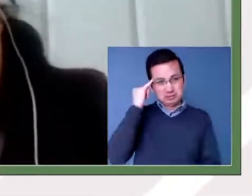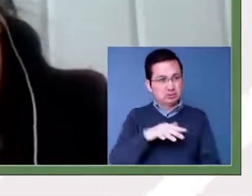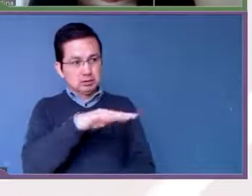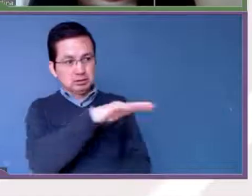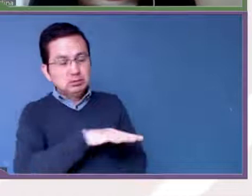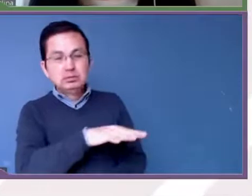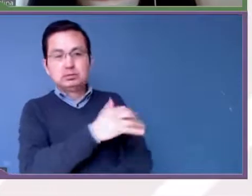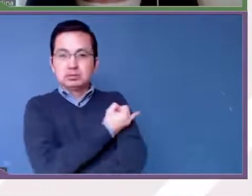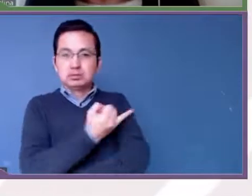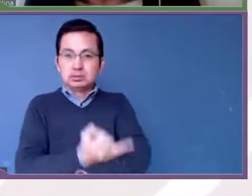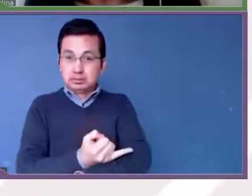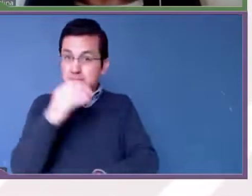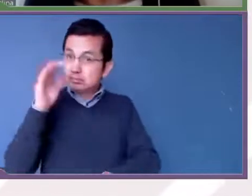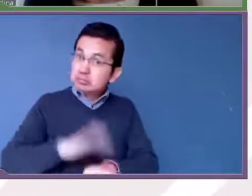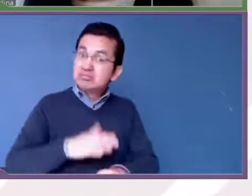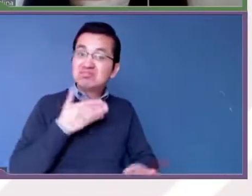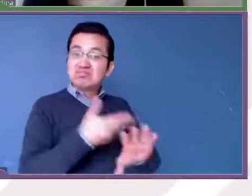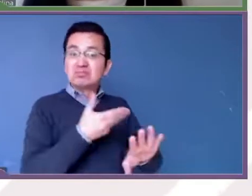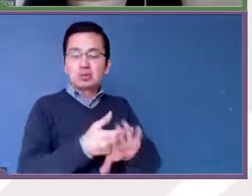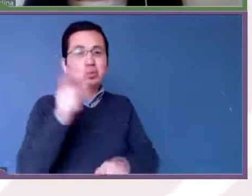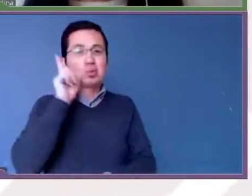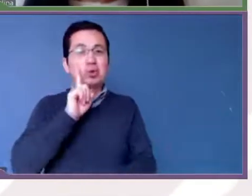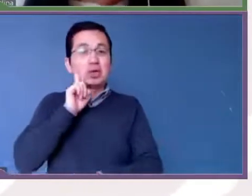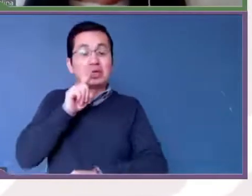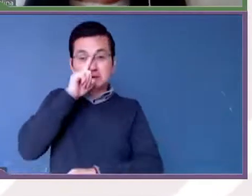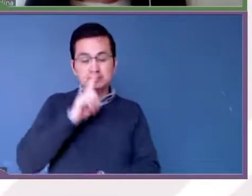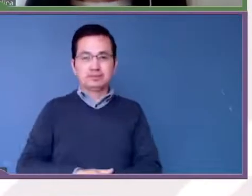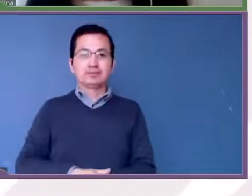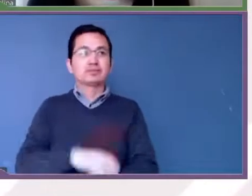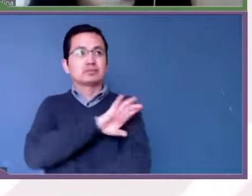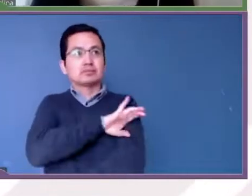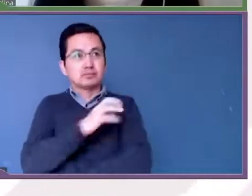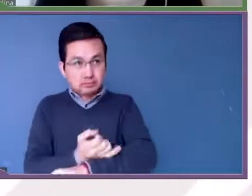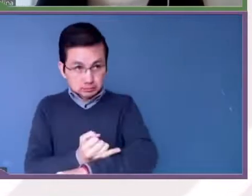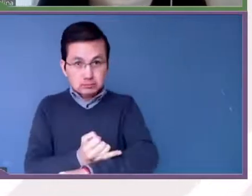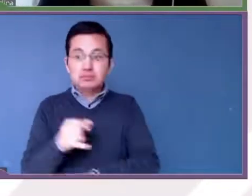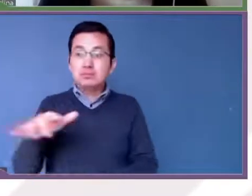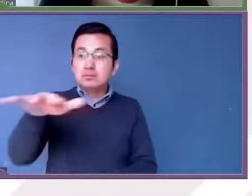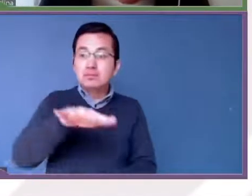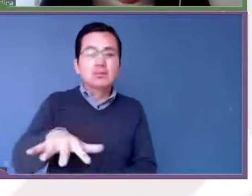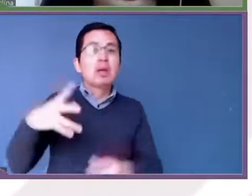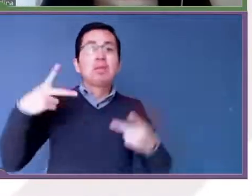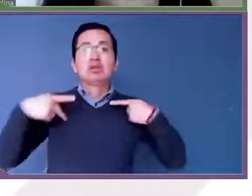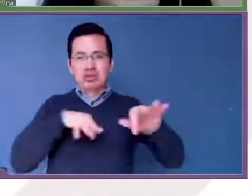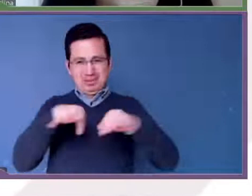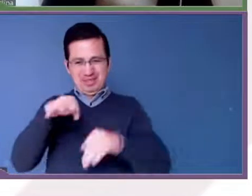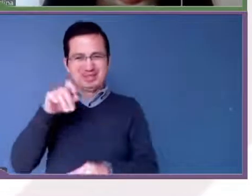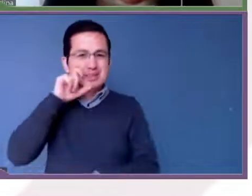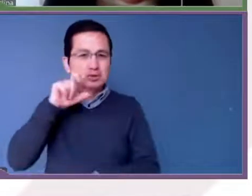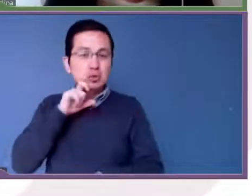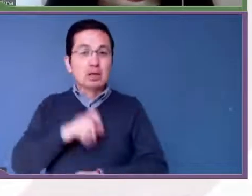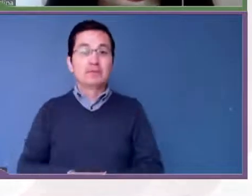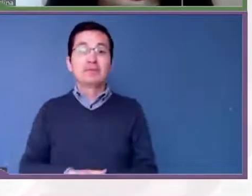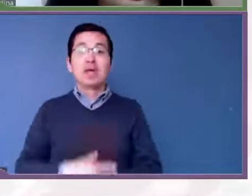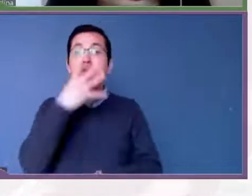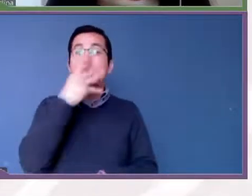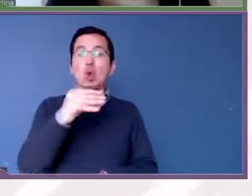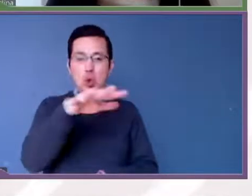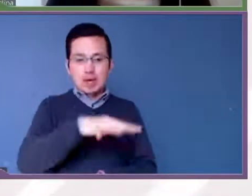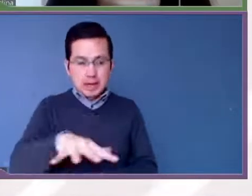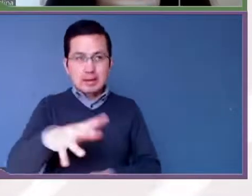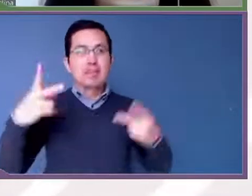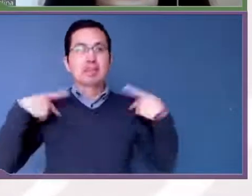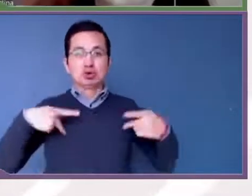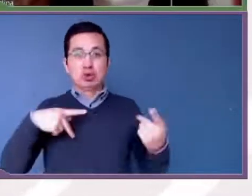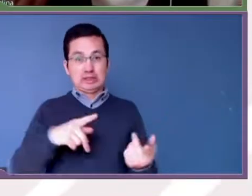En el caso de Coajimalpa, por ejemplo, eran las trabajadoras sexuales, en Coyoacán eran las personas travestis y